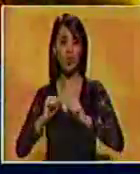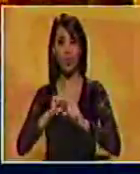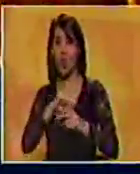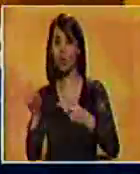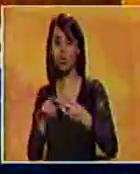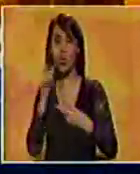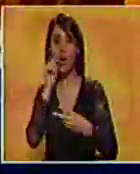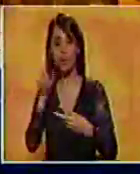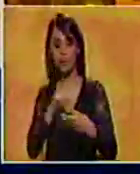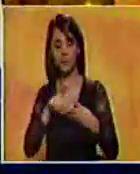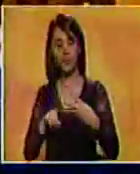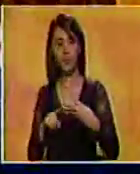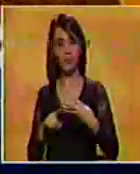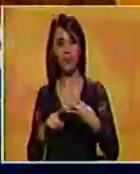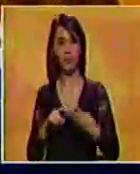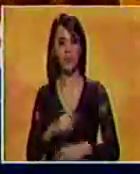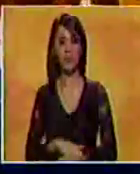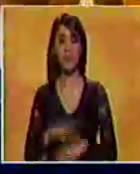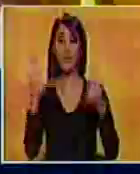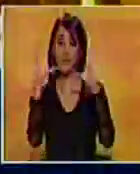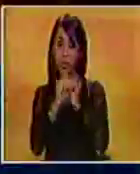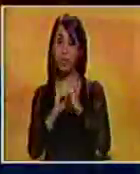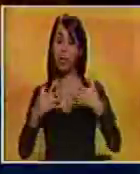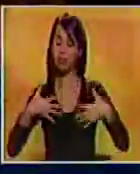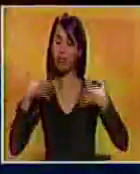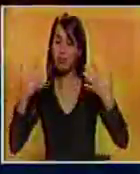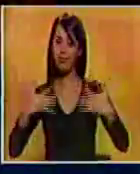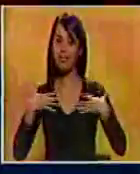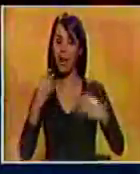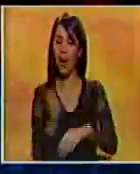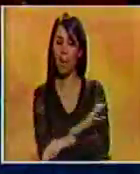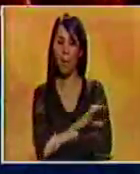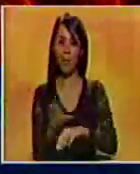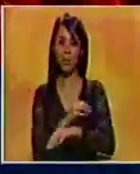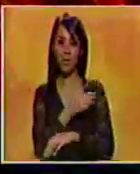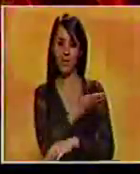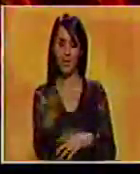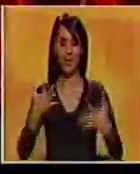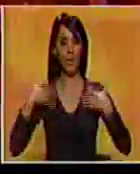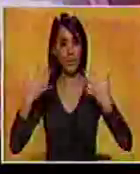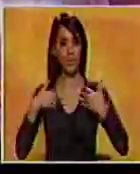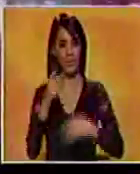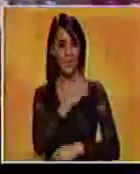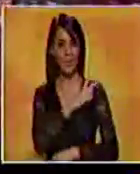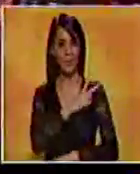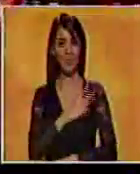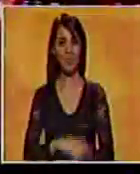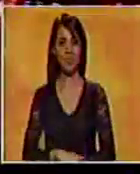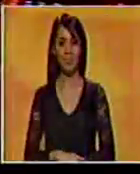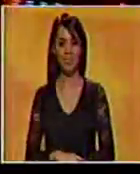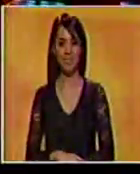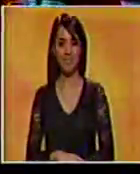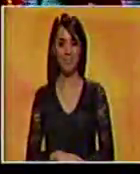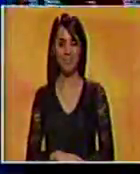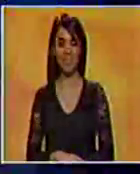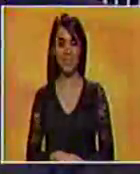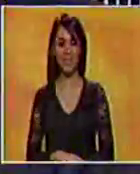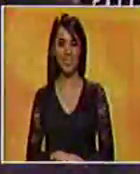y Ken-Y y Arcángel. Una noche llena de emociones y música, y usted lo disfrutó por Venevisión.